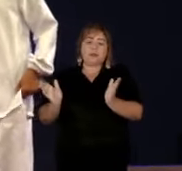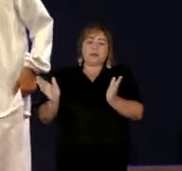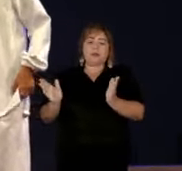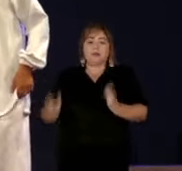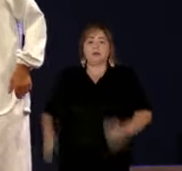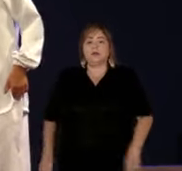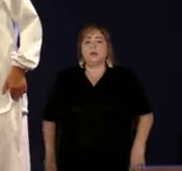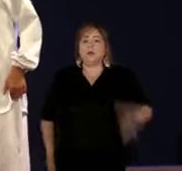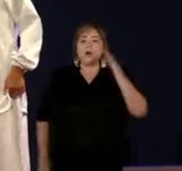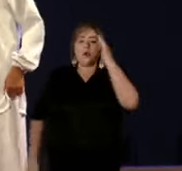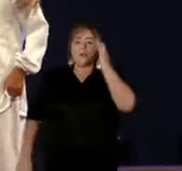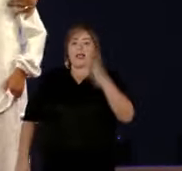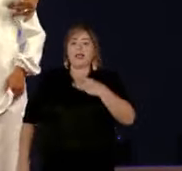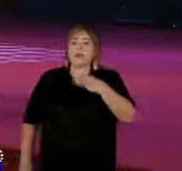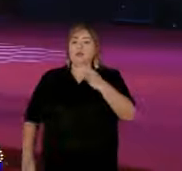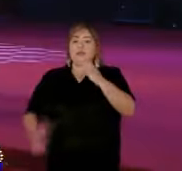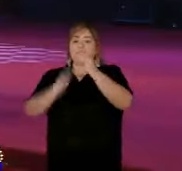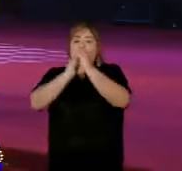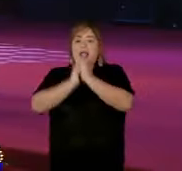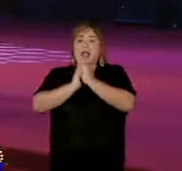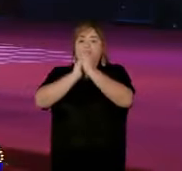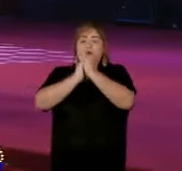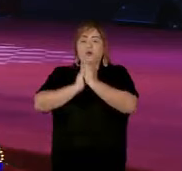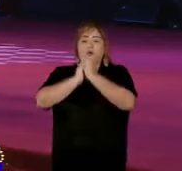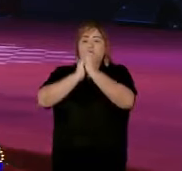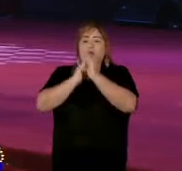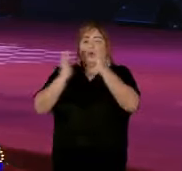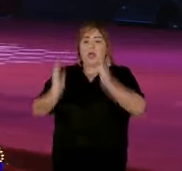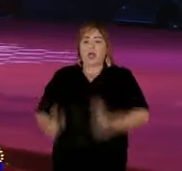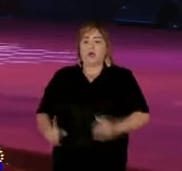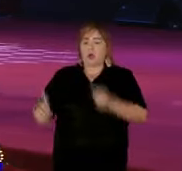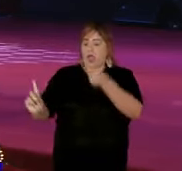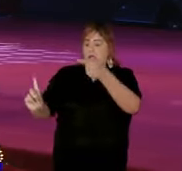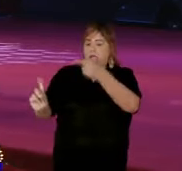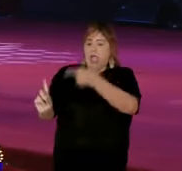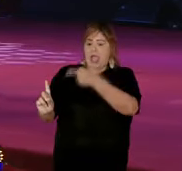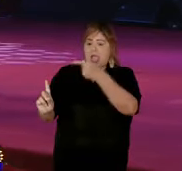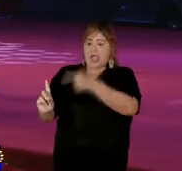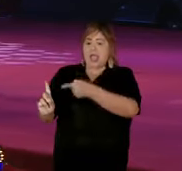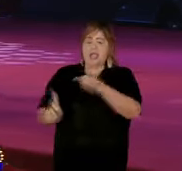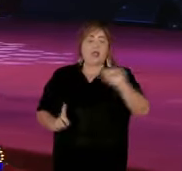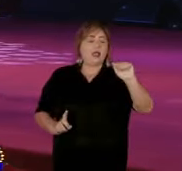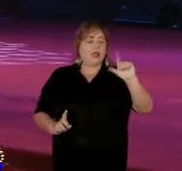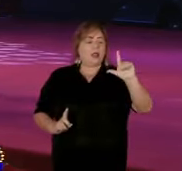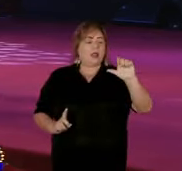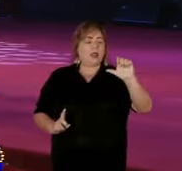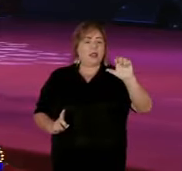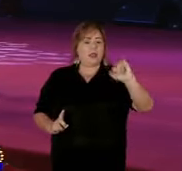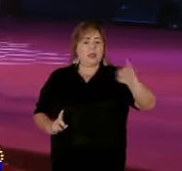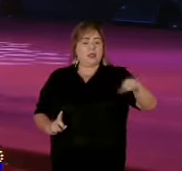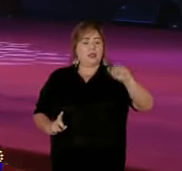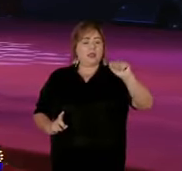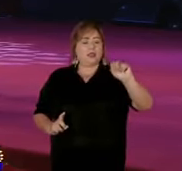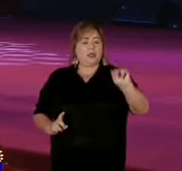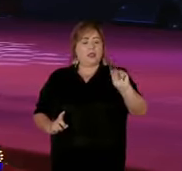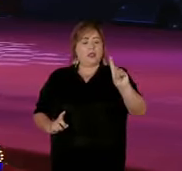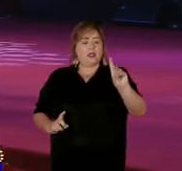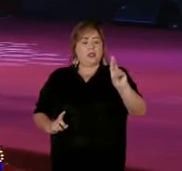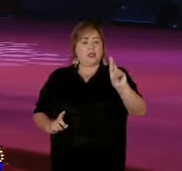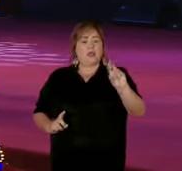son adorados, no te asustes. Y él, y tenemos a Alejandro, y tenemos varios niños y unas